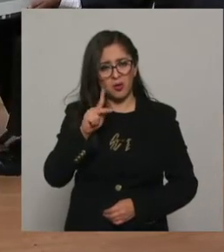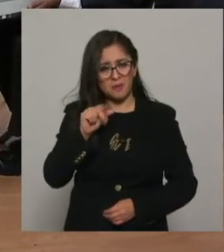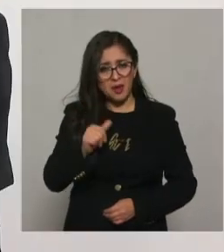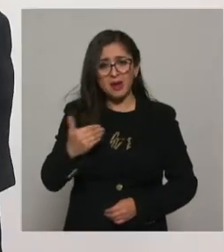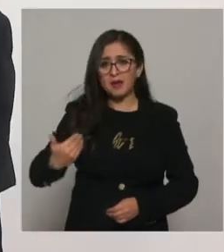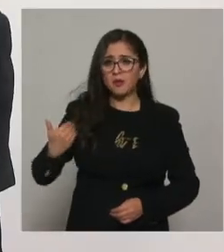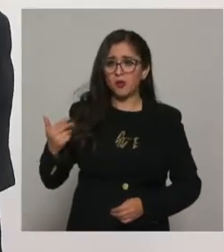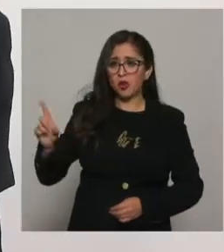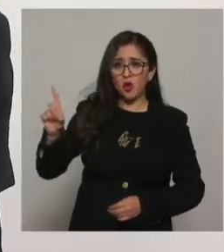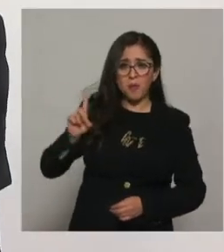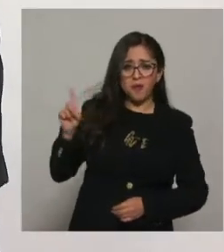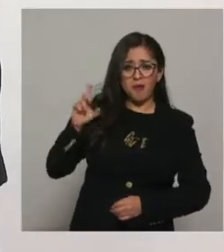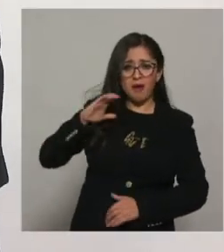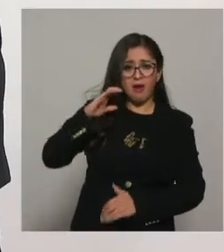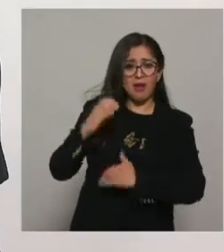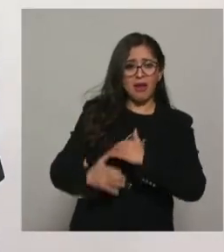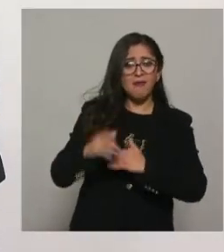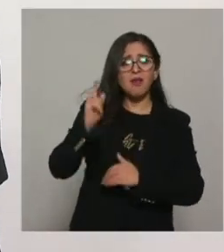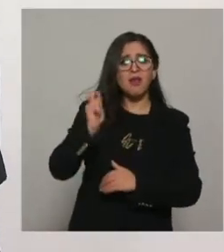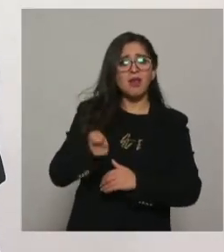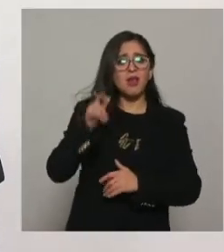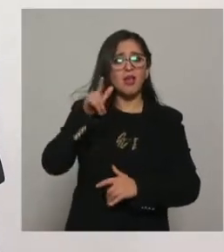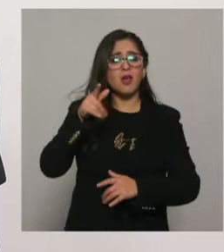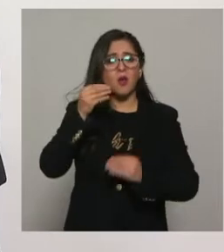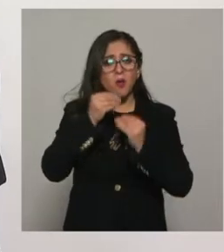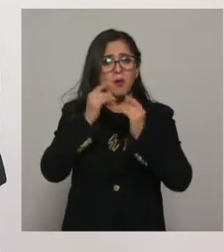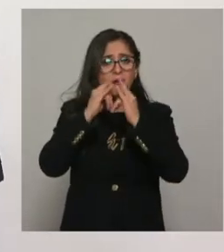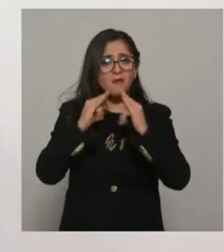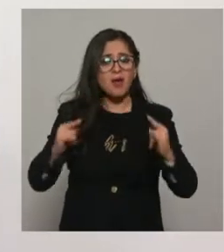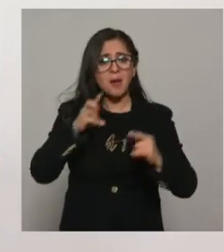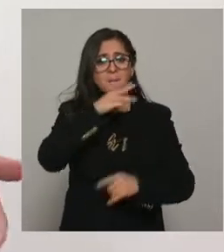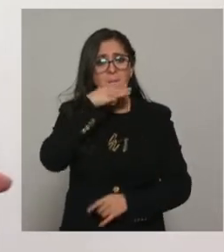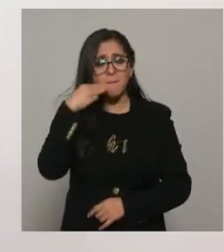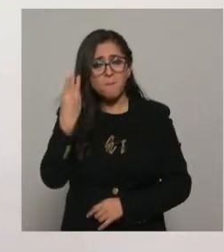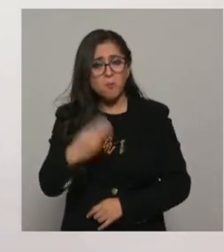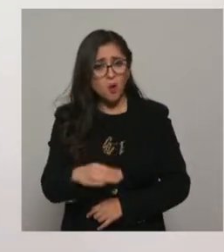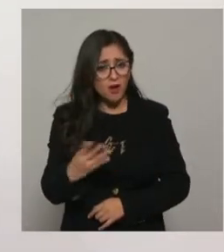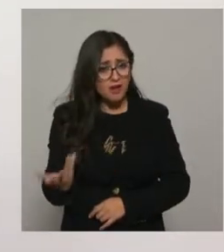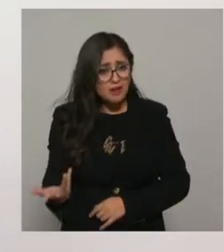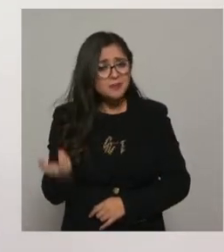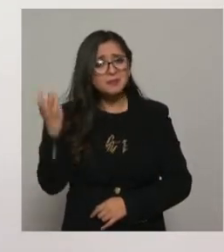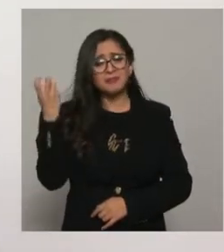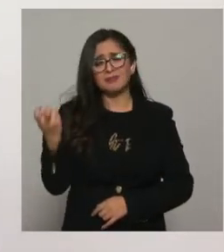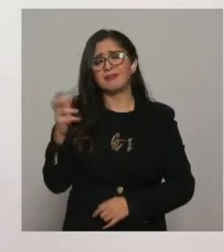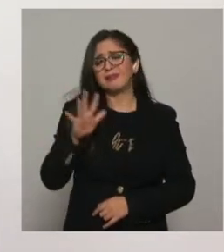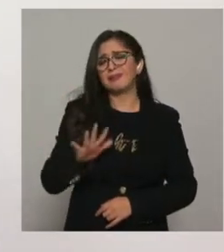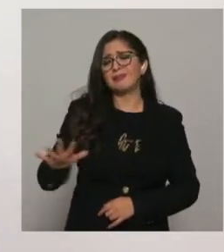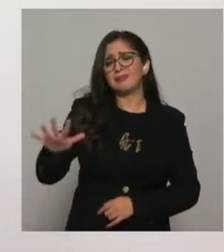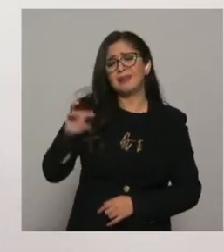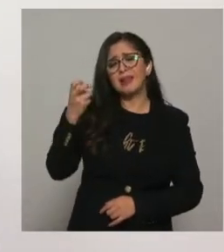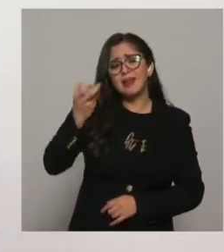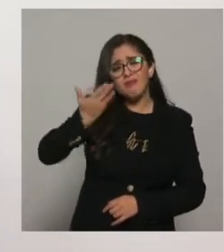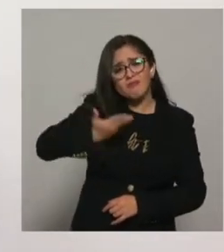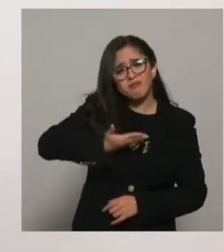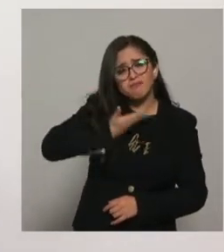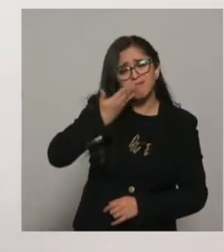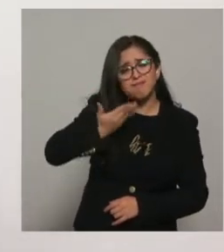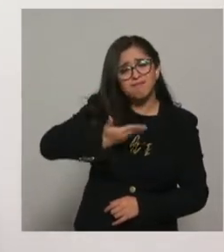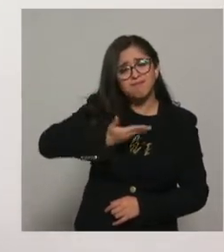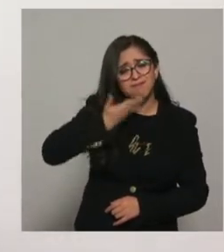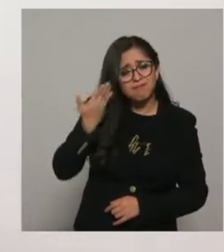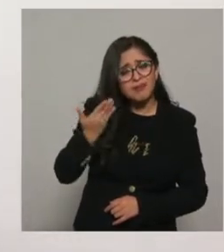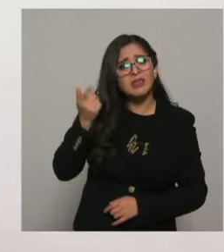el domingo pasado. Creo yo que la ciudad conoce mucho San Pedro Atopan. Sí. Es una de las tradiciones